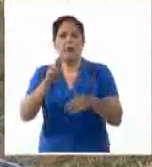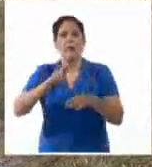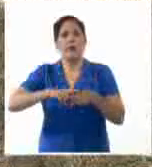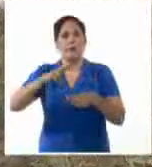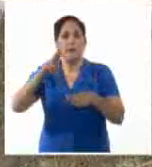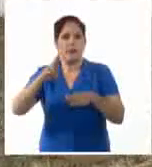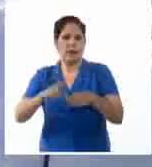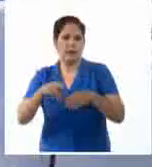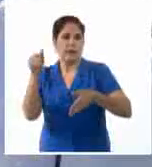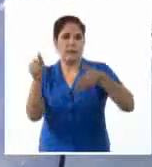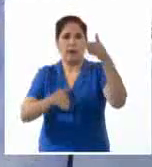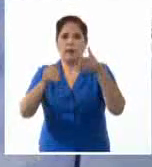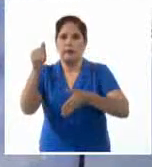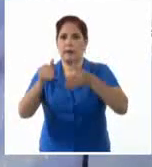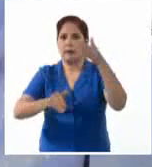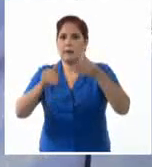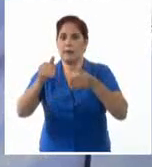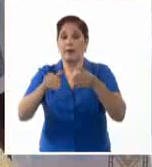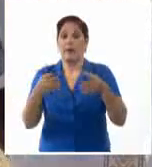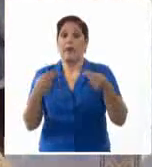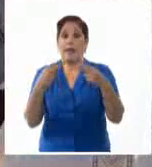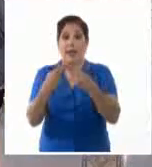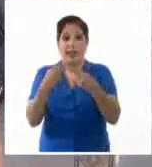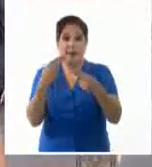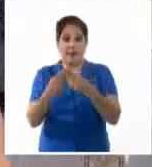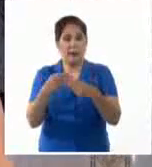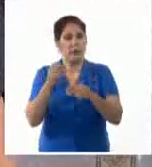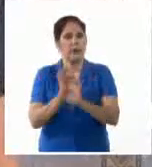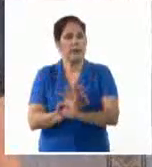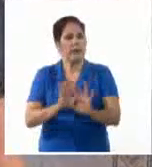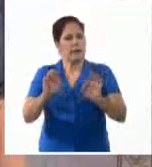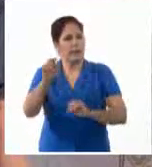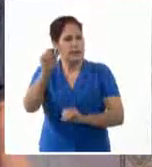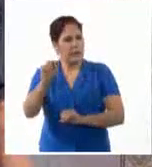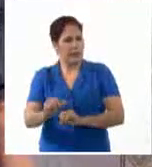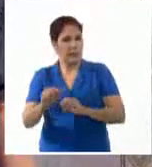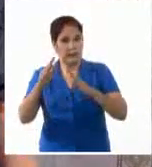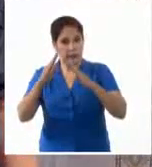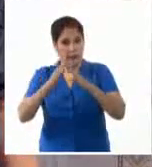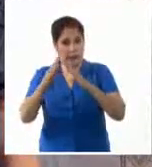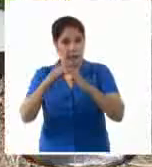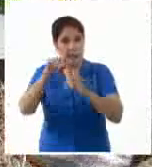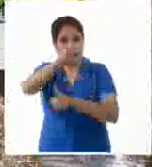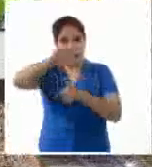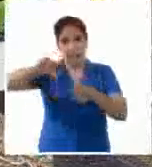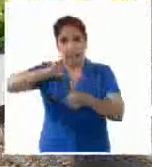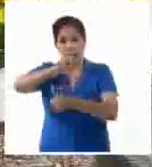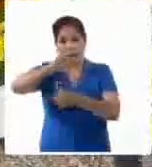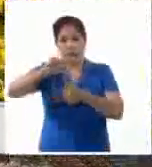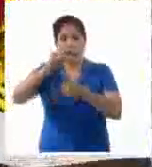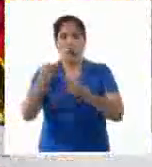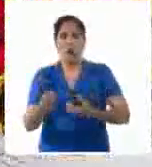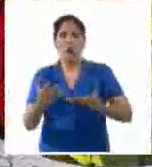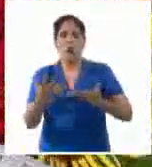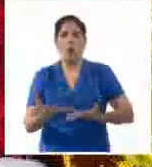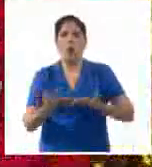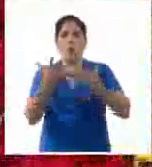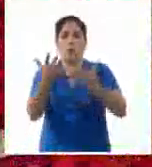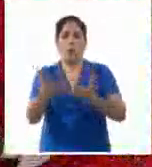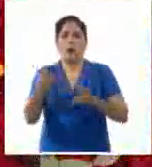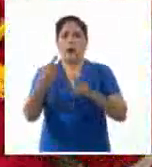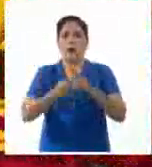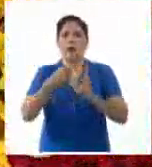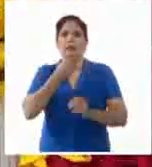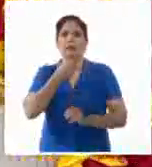de los participantes del coloquio y los especialistas de la Casa del Caribe rindieron tributo a Joel James